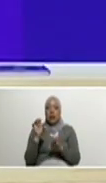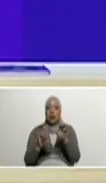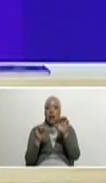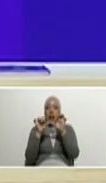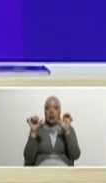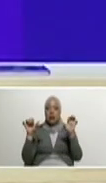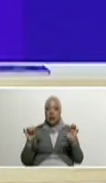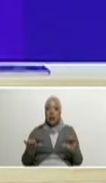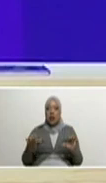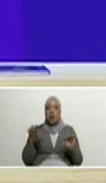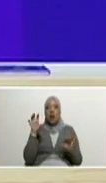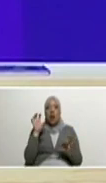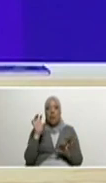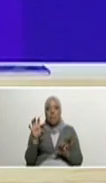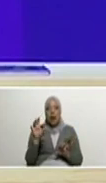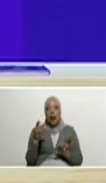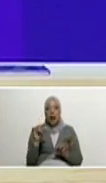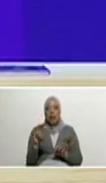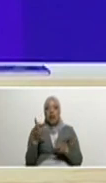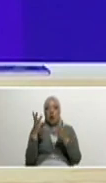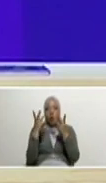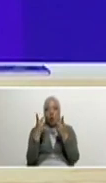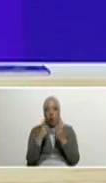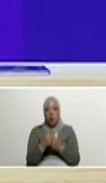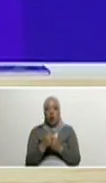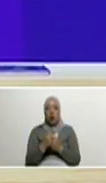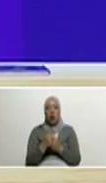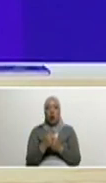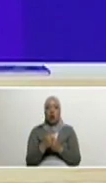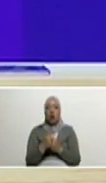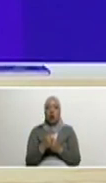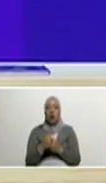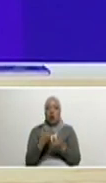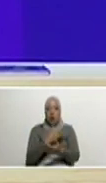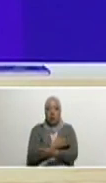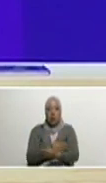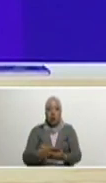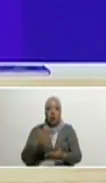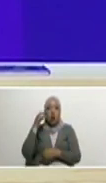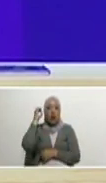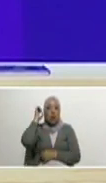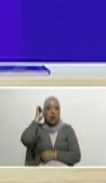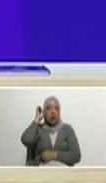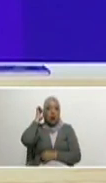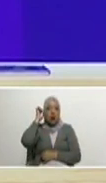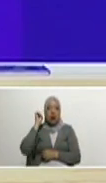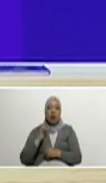Patria, que lo han contestado millones de mujeres.